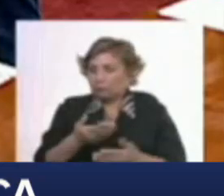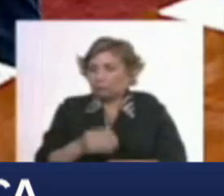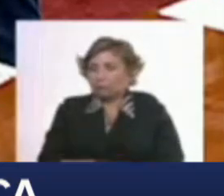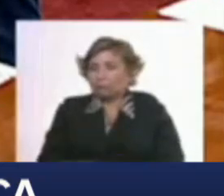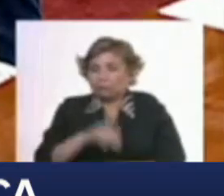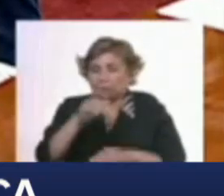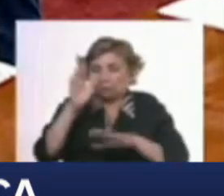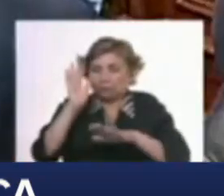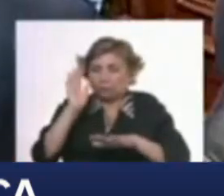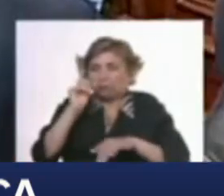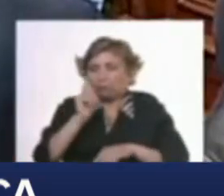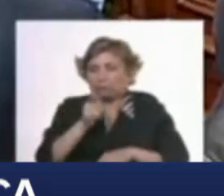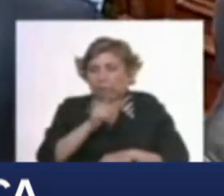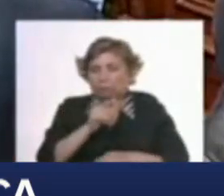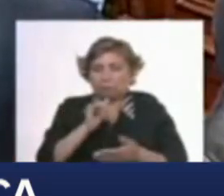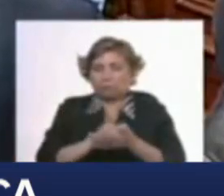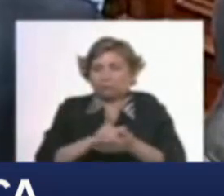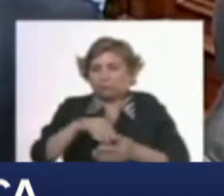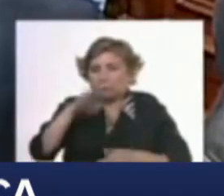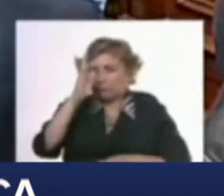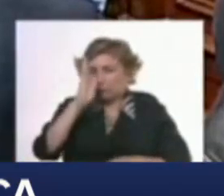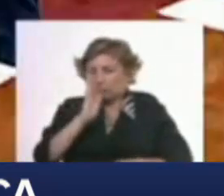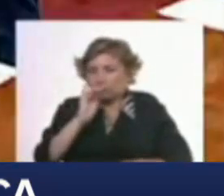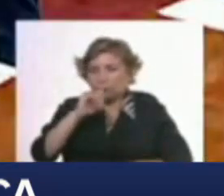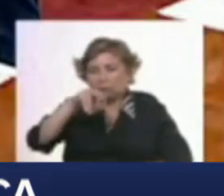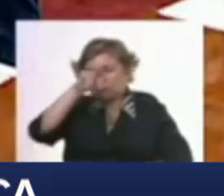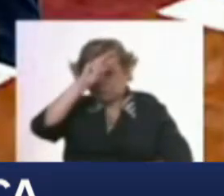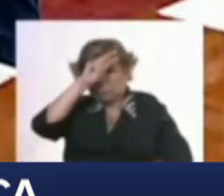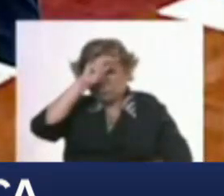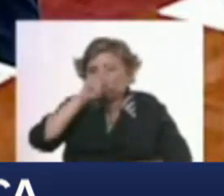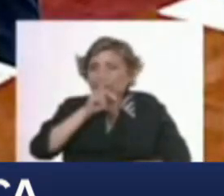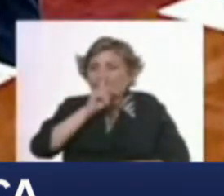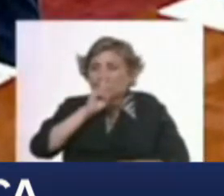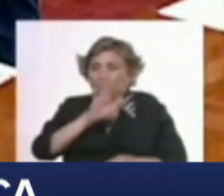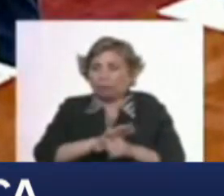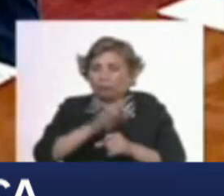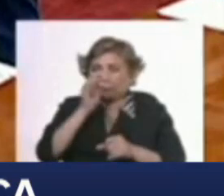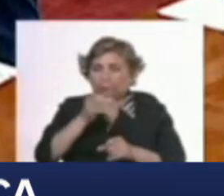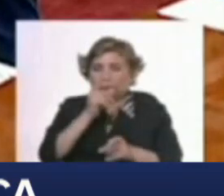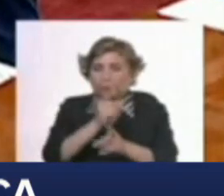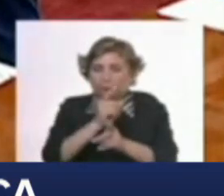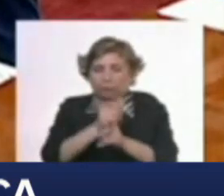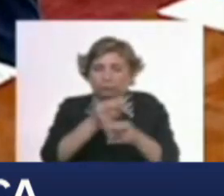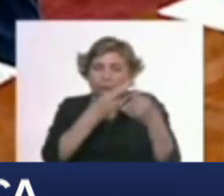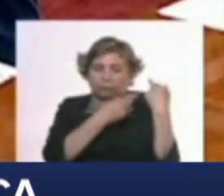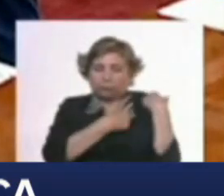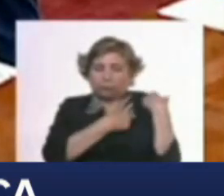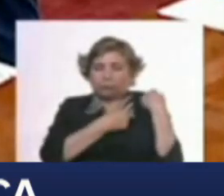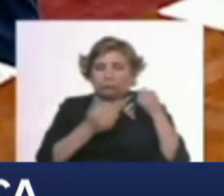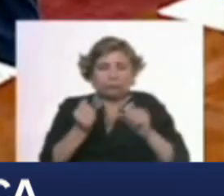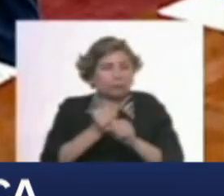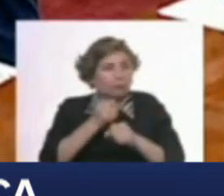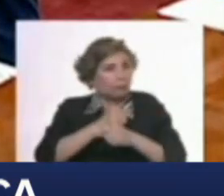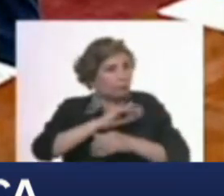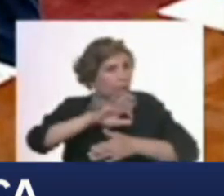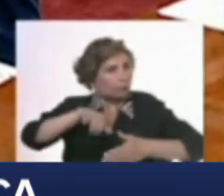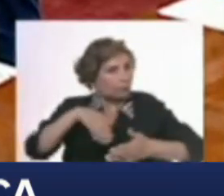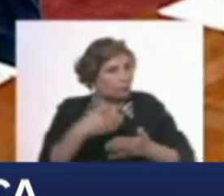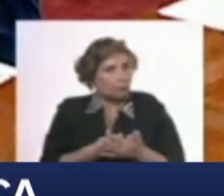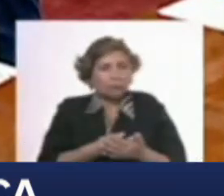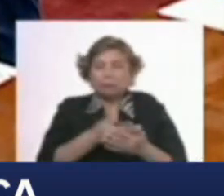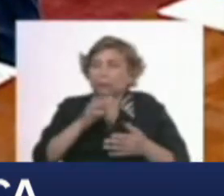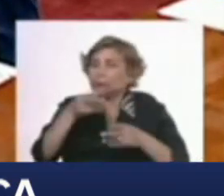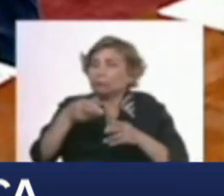el día de hoy. Anotamos también que hemos recogido reacciones sobre la decisión del gobierno de retirar al